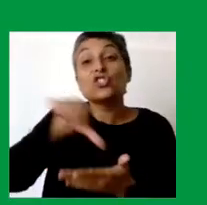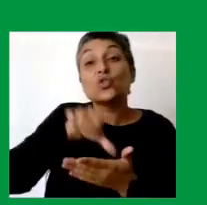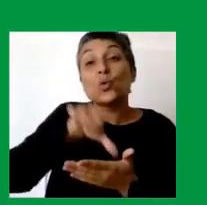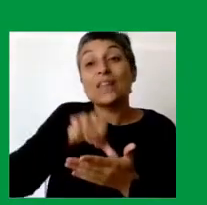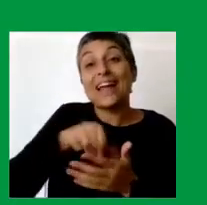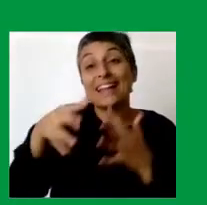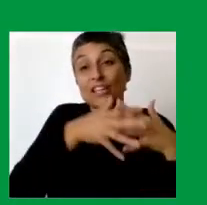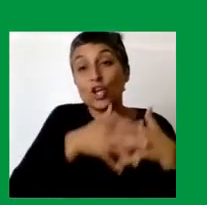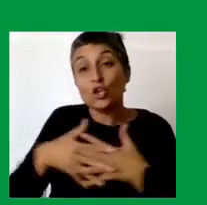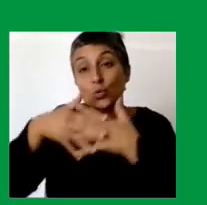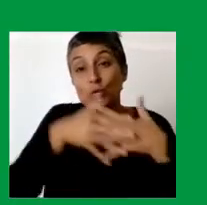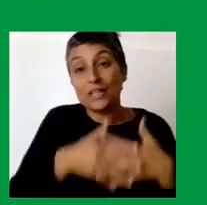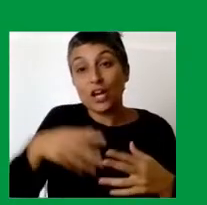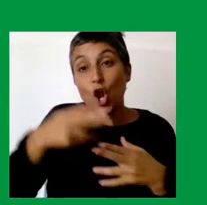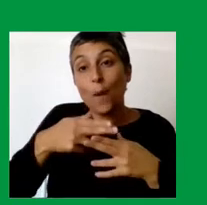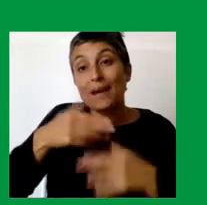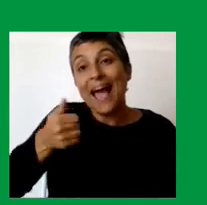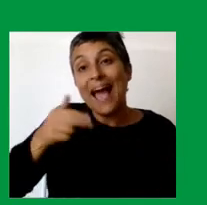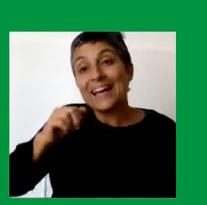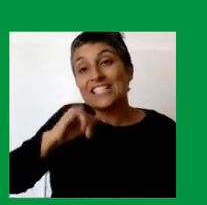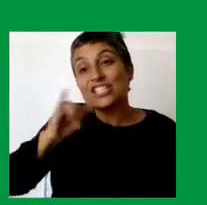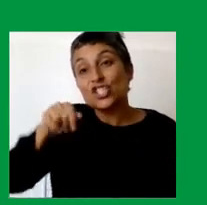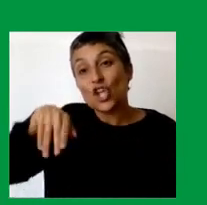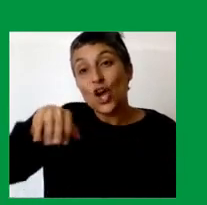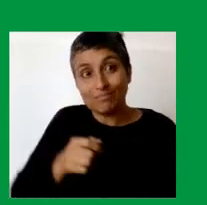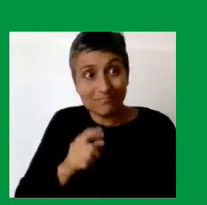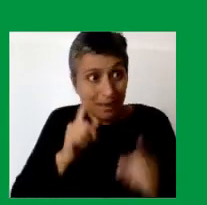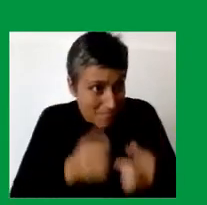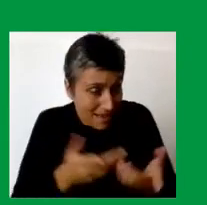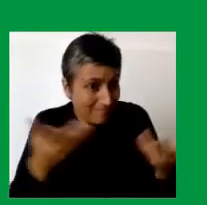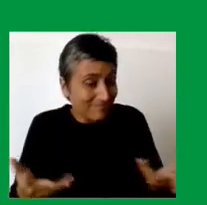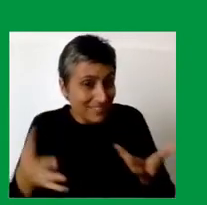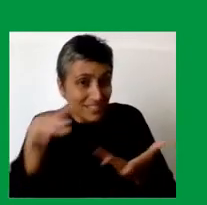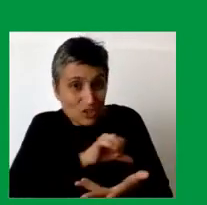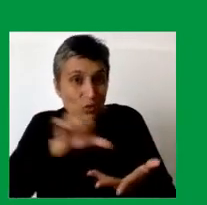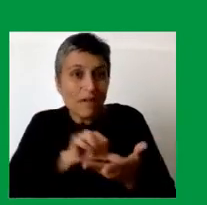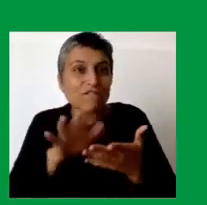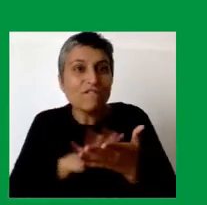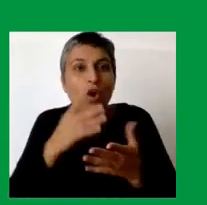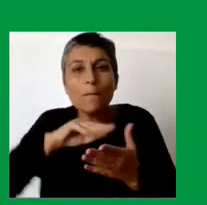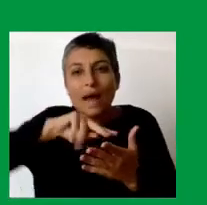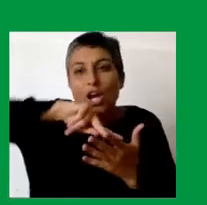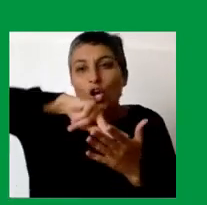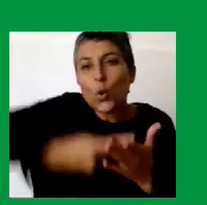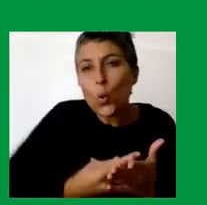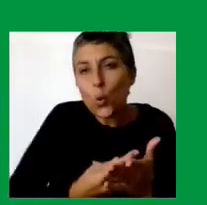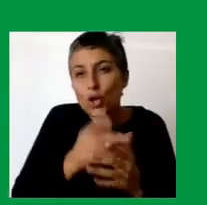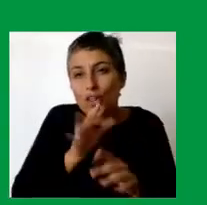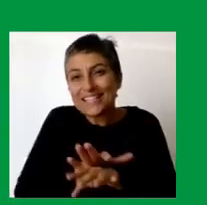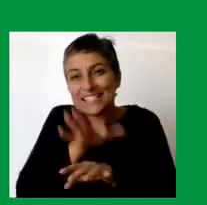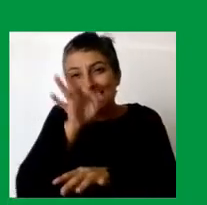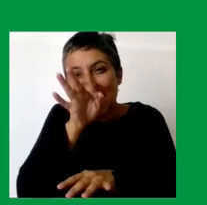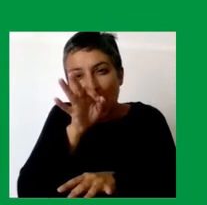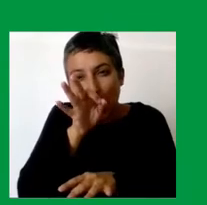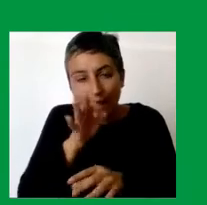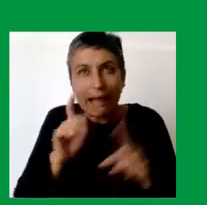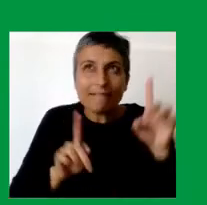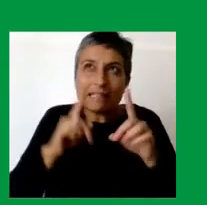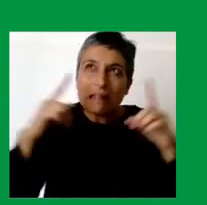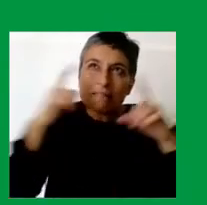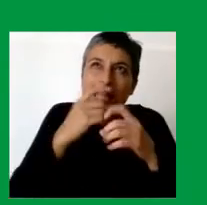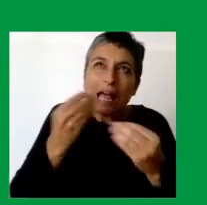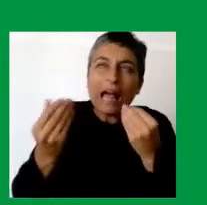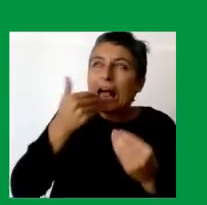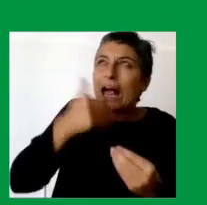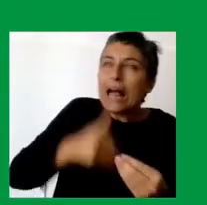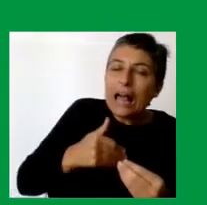Arizona. Y esto también es una ciudad. Fíjense por ahí como el núcleo celular, que a veces es tan difícil que nuestras